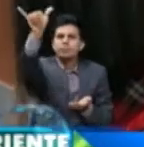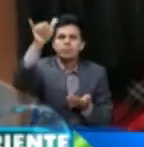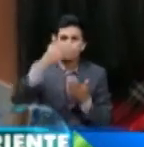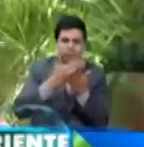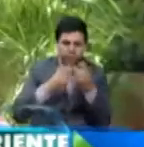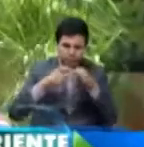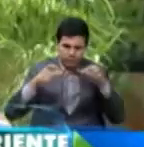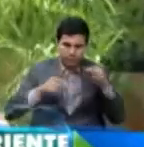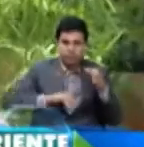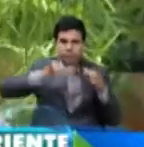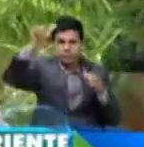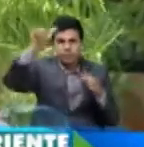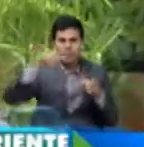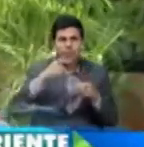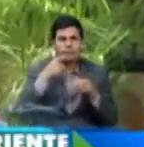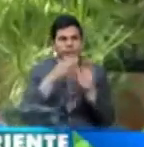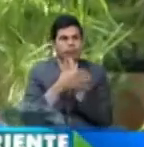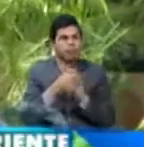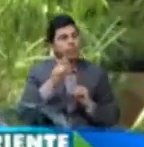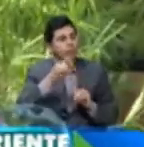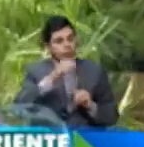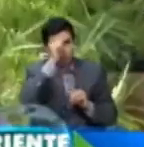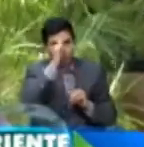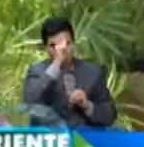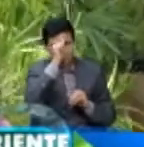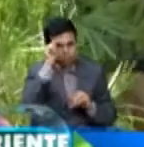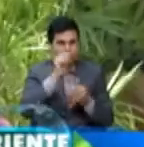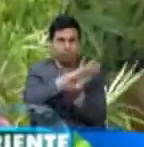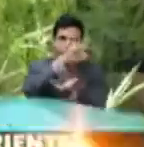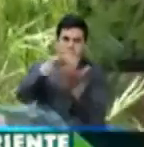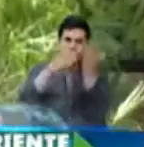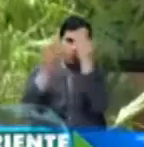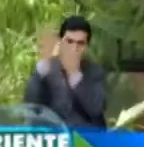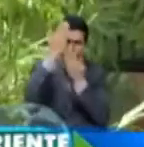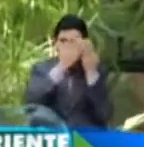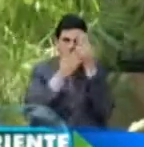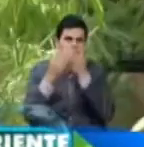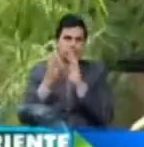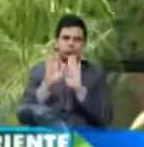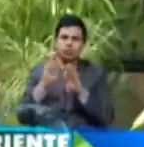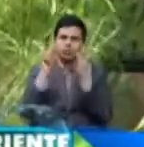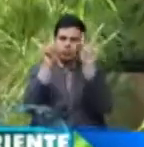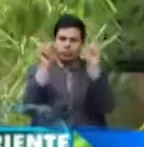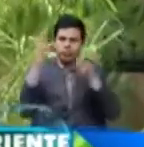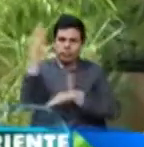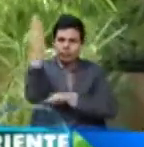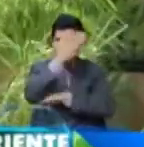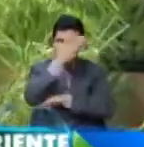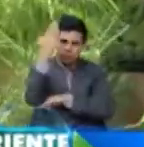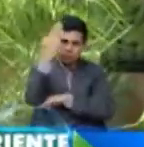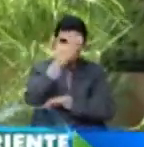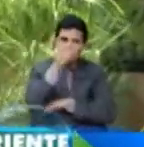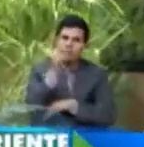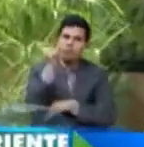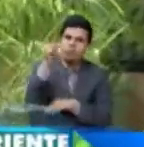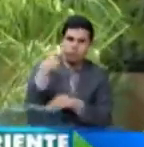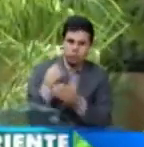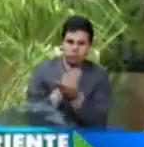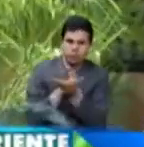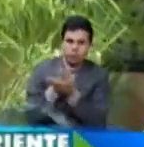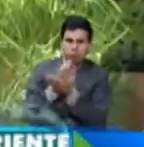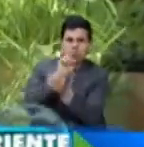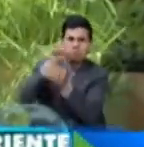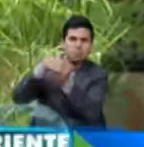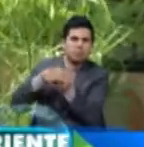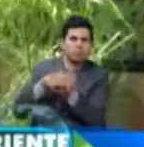tiquetes. Dicen que debo presentarme este domingo a hacer un examen que es de solo cinematografía, la carrera a la que me inscribí,